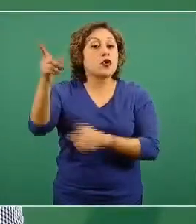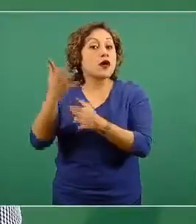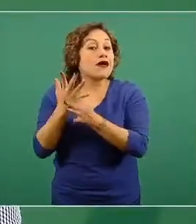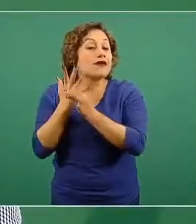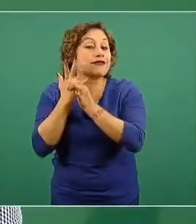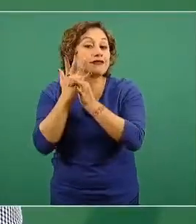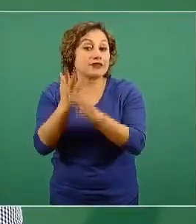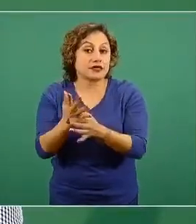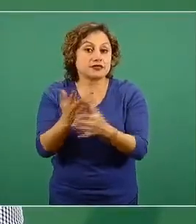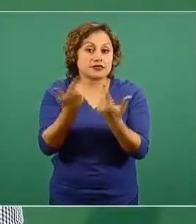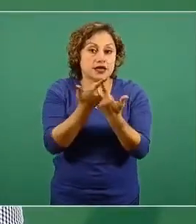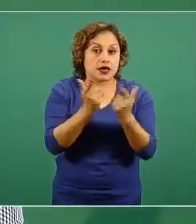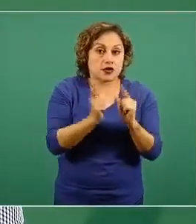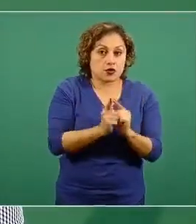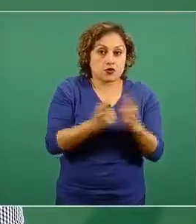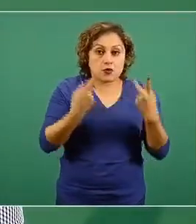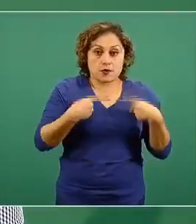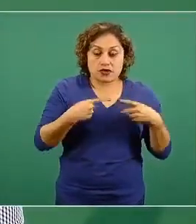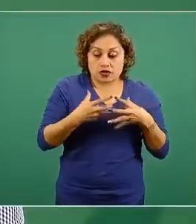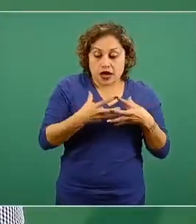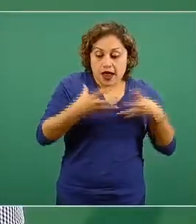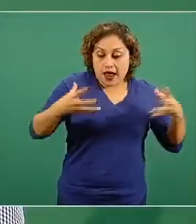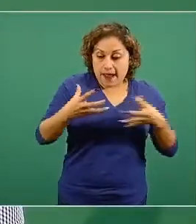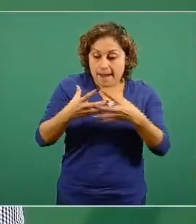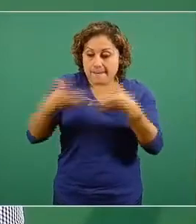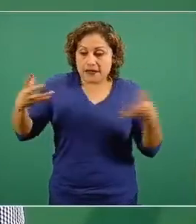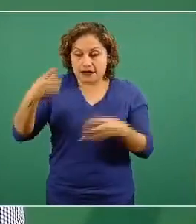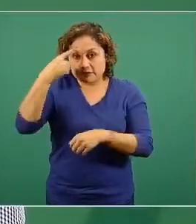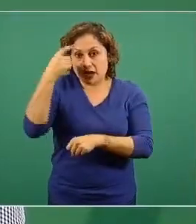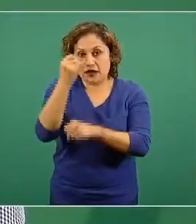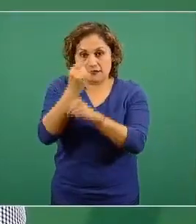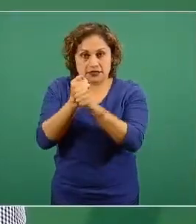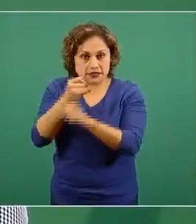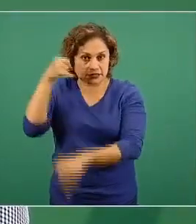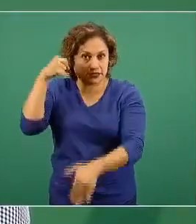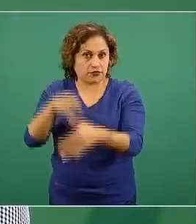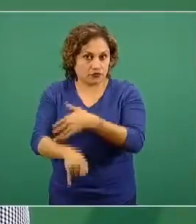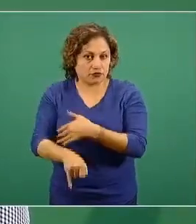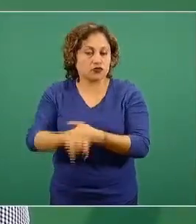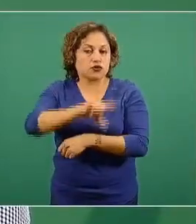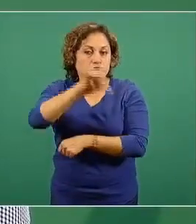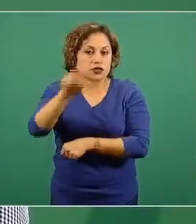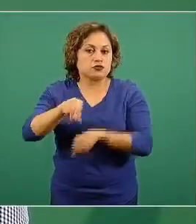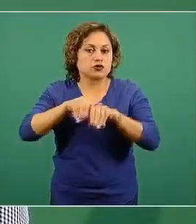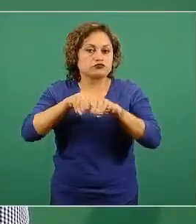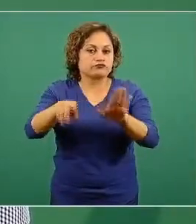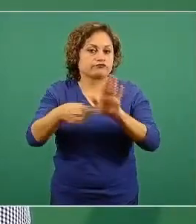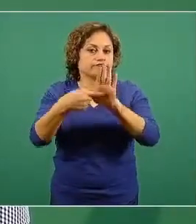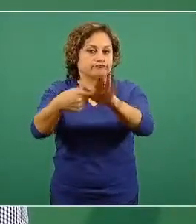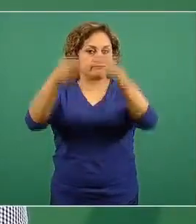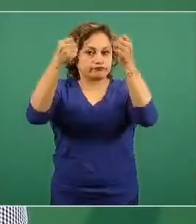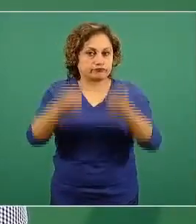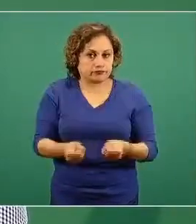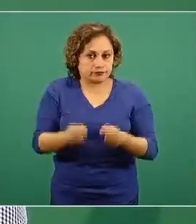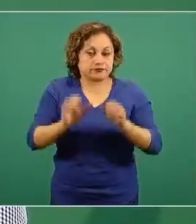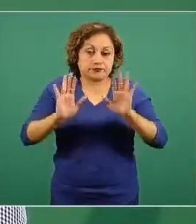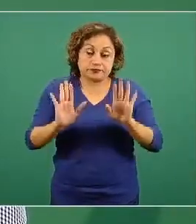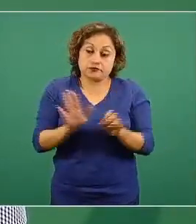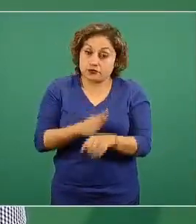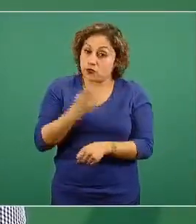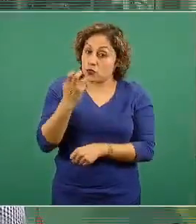muestra más grande, que en su momento lo pudiera evidenciar. Aún así, en este aspecto, pues